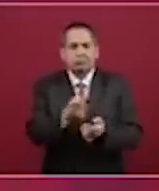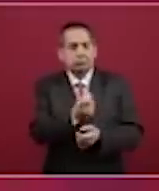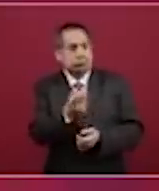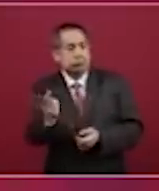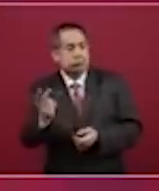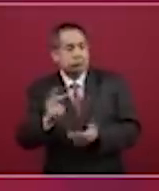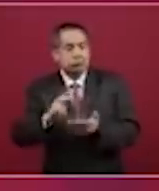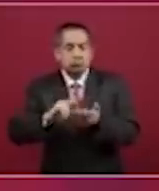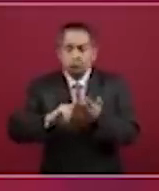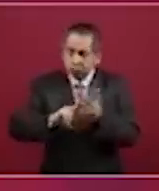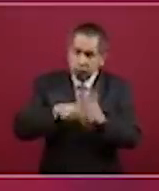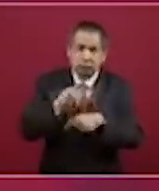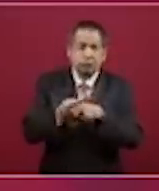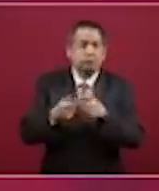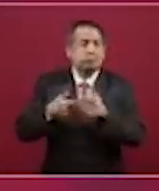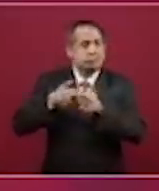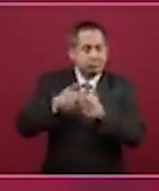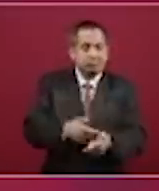otros cargos.